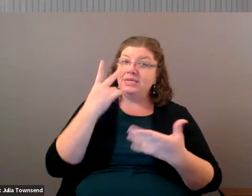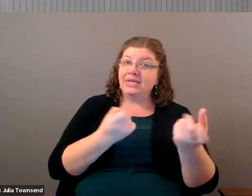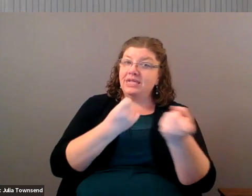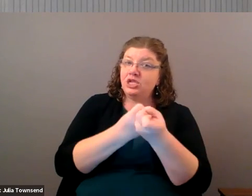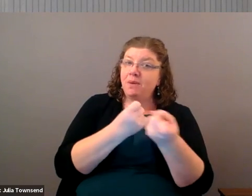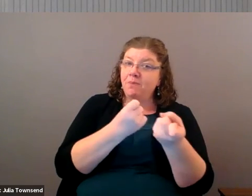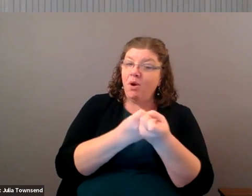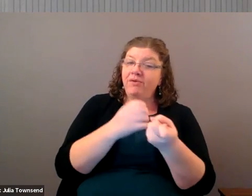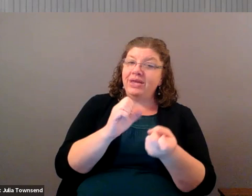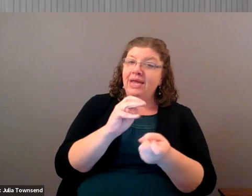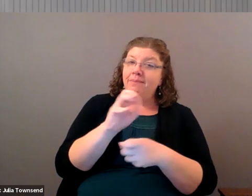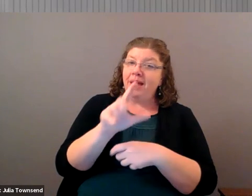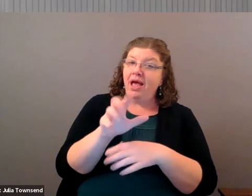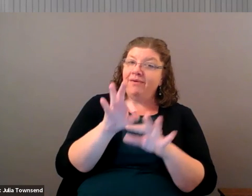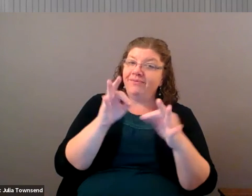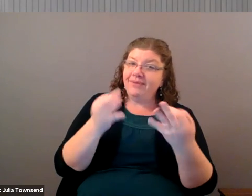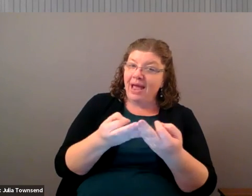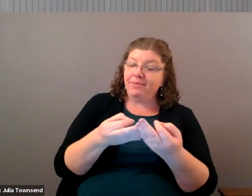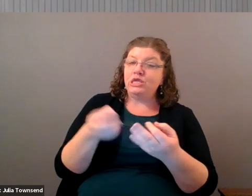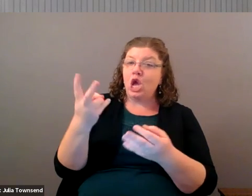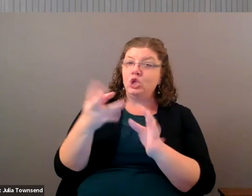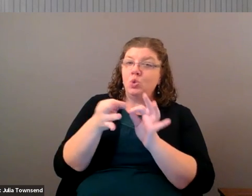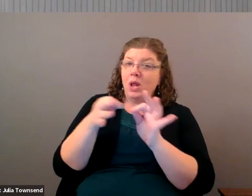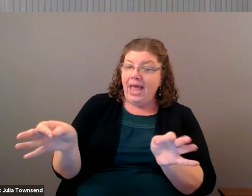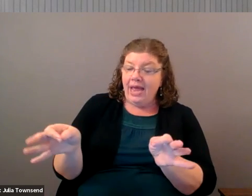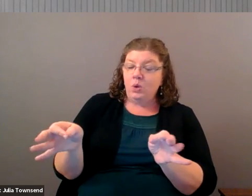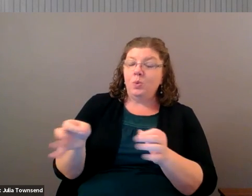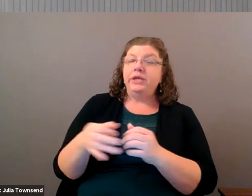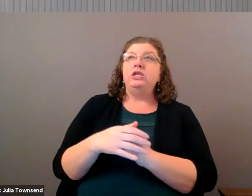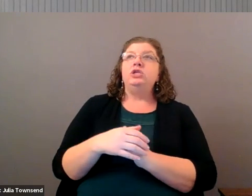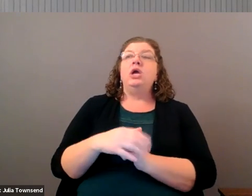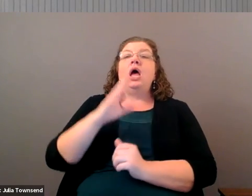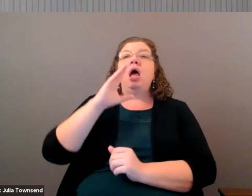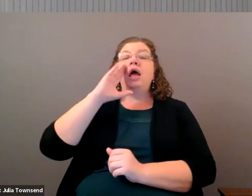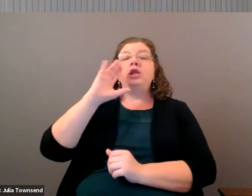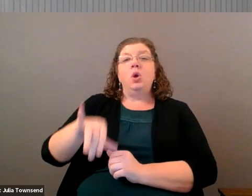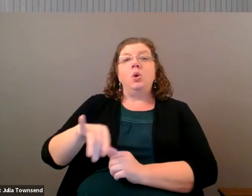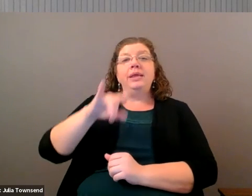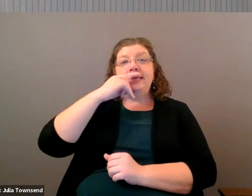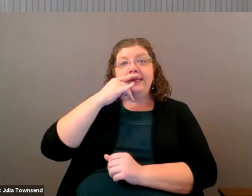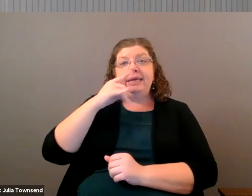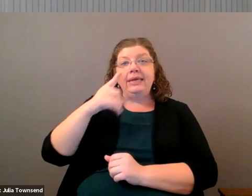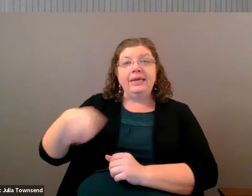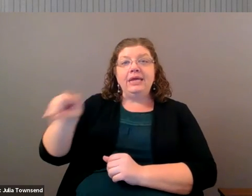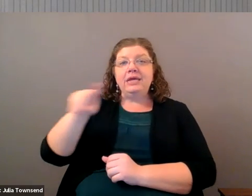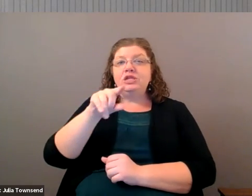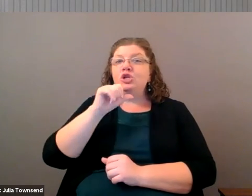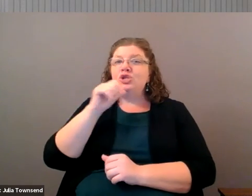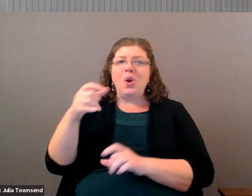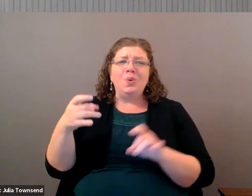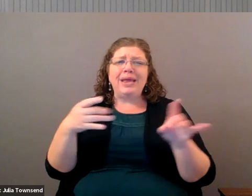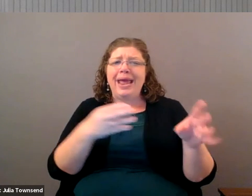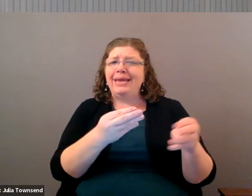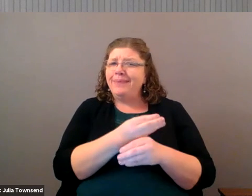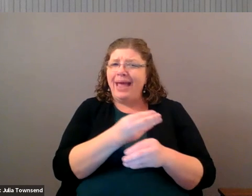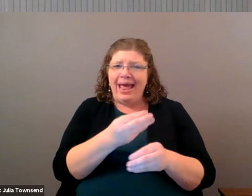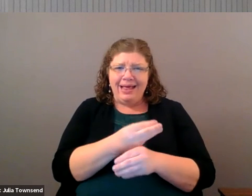emocionada de que hay apoyo para los estudiantes multilingües emergentes y las familias de doble inmersión lingüística. Yo sé que los niños no odian las matemáticas.